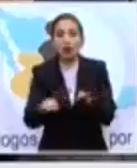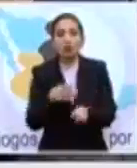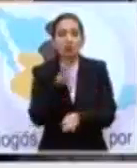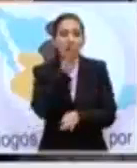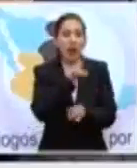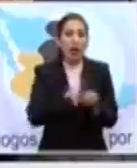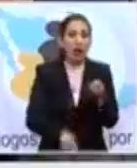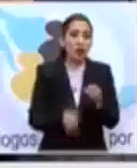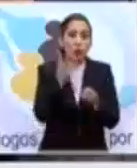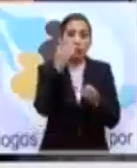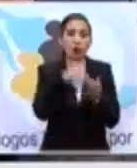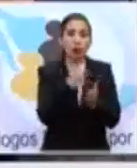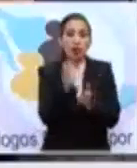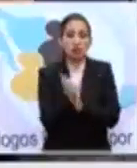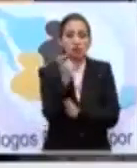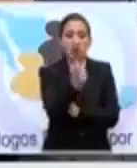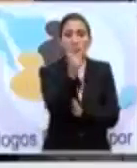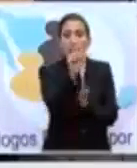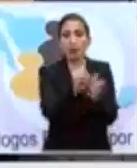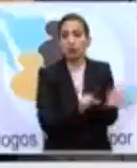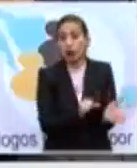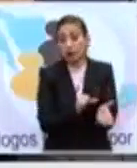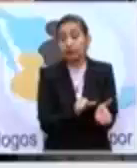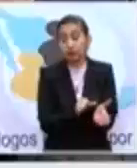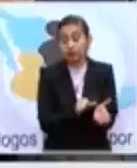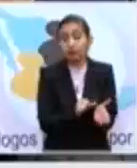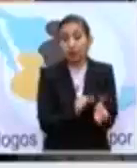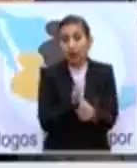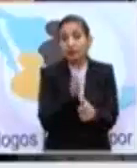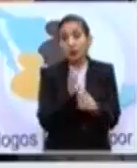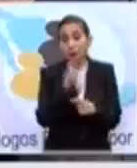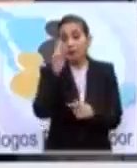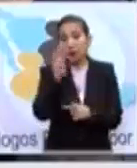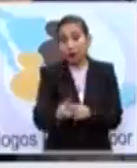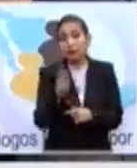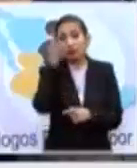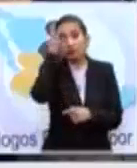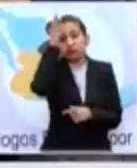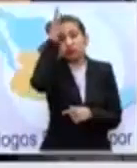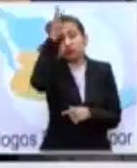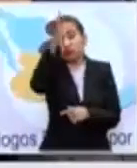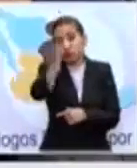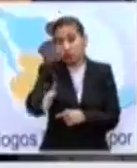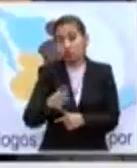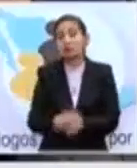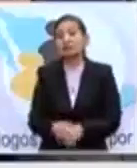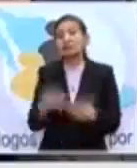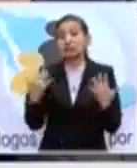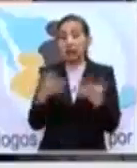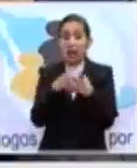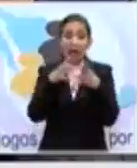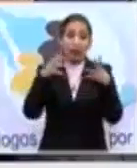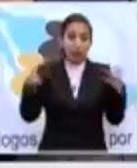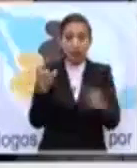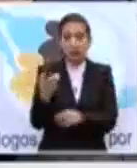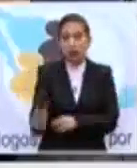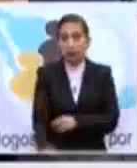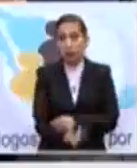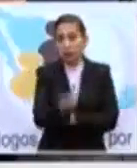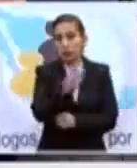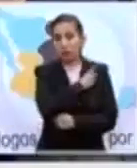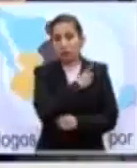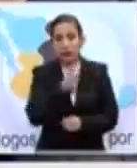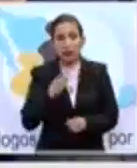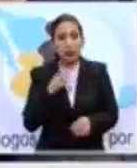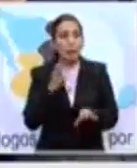precario de 4,000 pesos mensuales. Así que estamos realmente ante un reto, yo creo, de mucho calibre, y esta pregunta